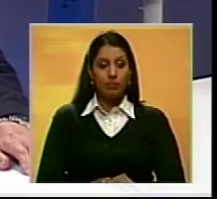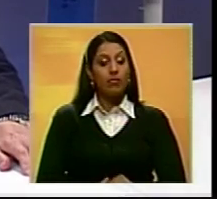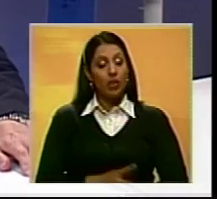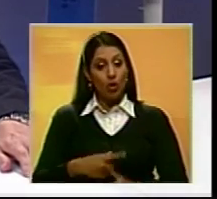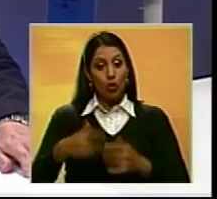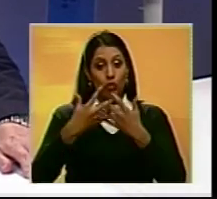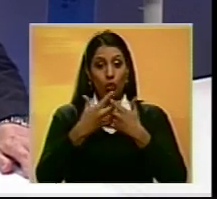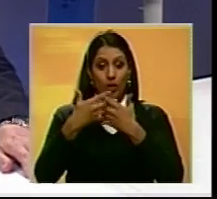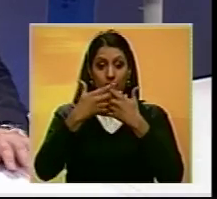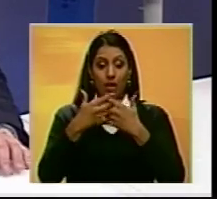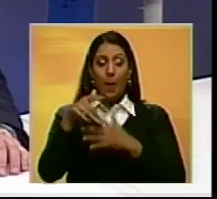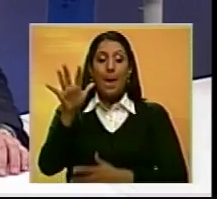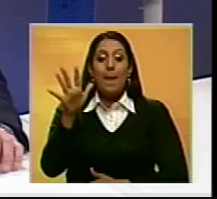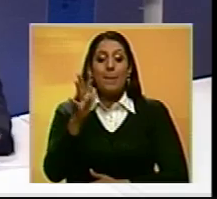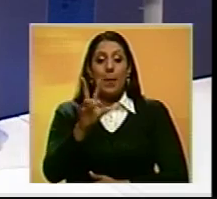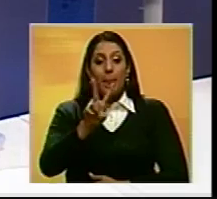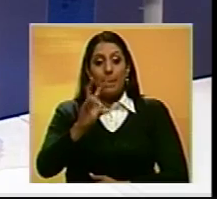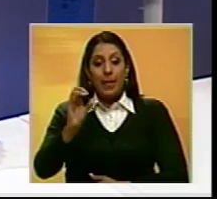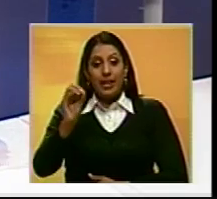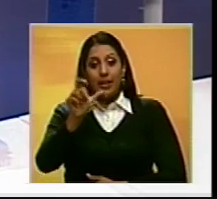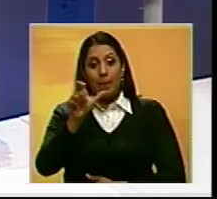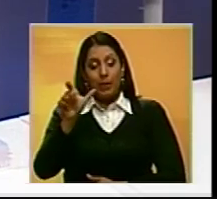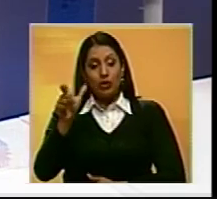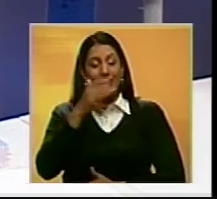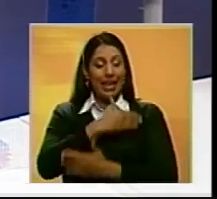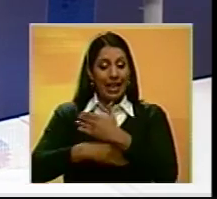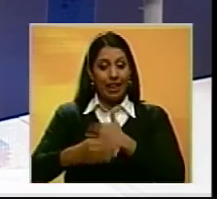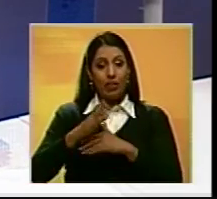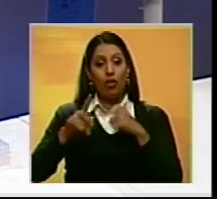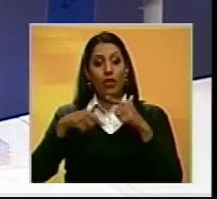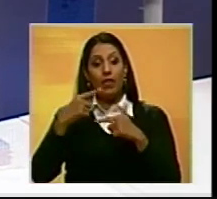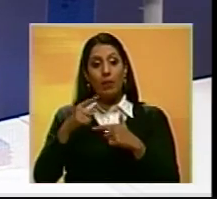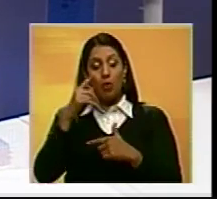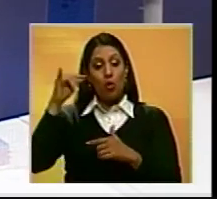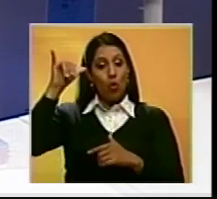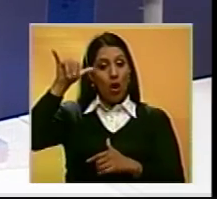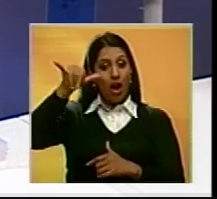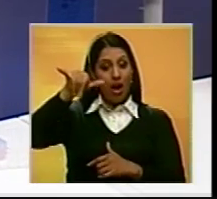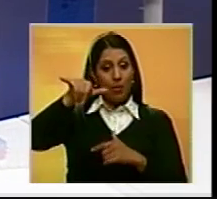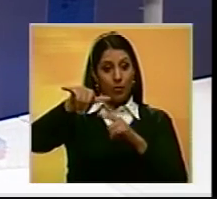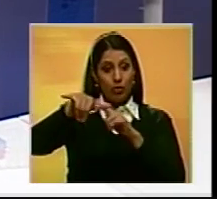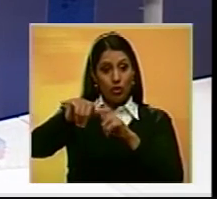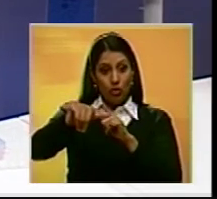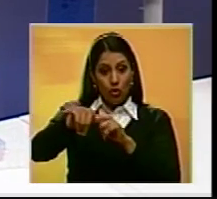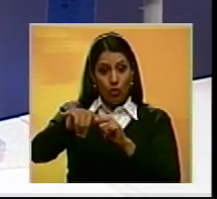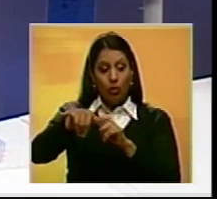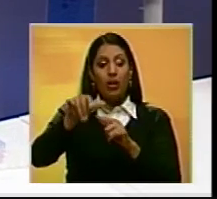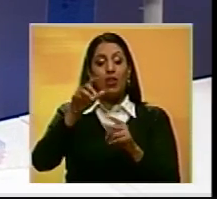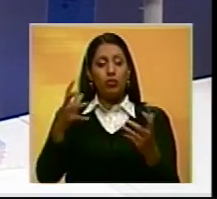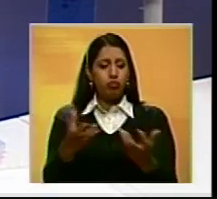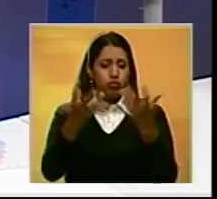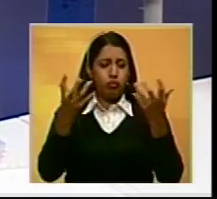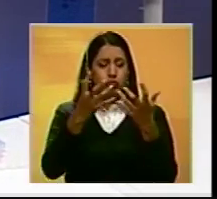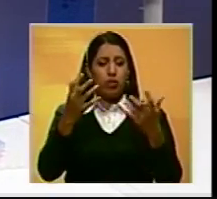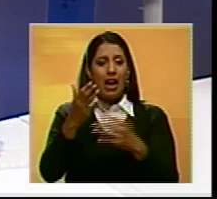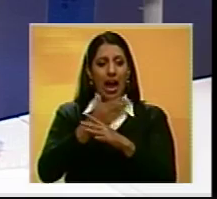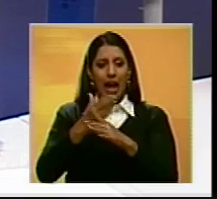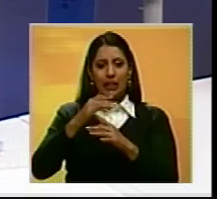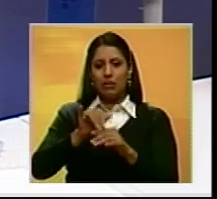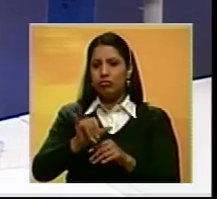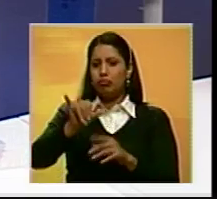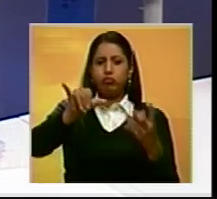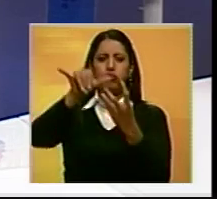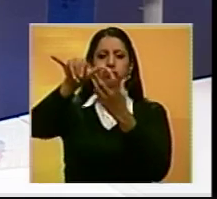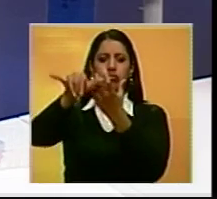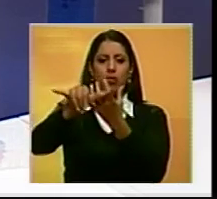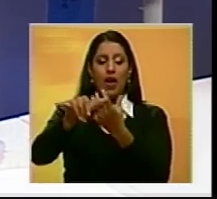En Estados Unidos, al menos 20 personas resultaron heridas luego de que un avión comercial de American Airlines se incendiara antes de despegar.